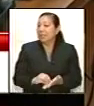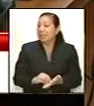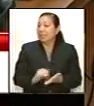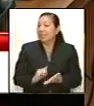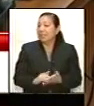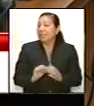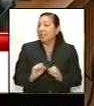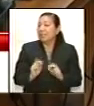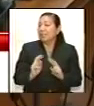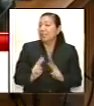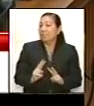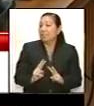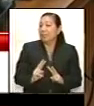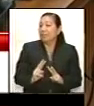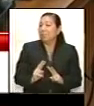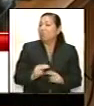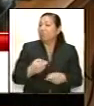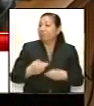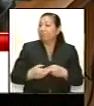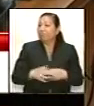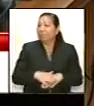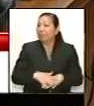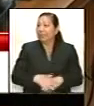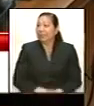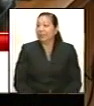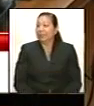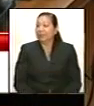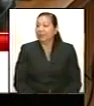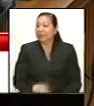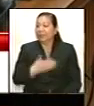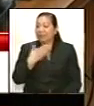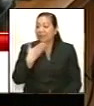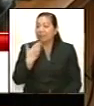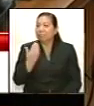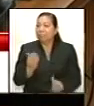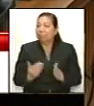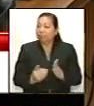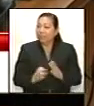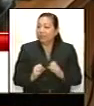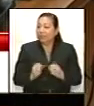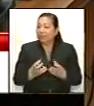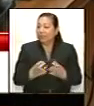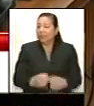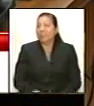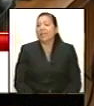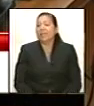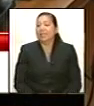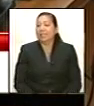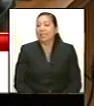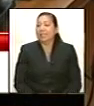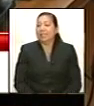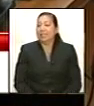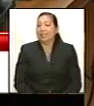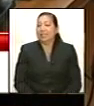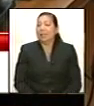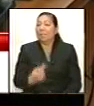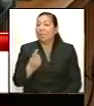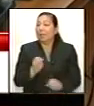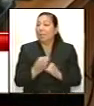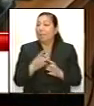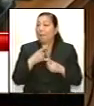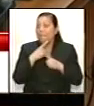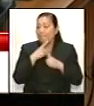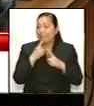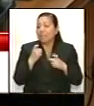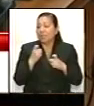el CICB está pasando por un proceso, digamos, de mejora, de optimización, si se quiere, y en los primeros días de